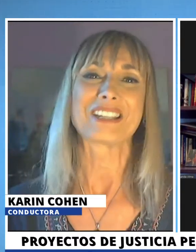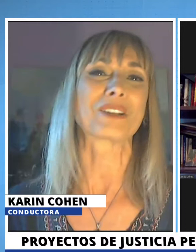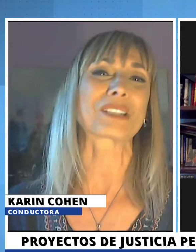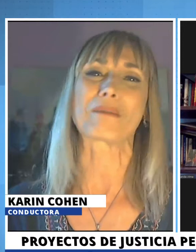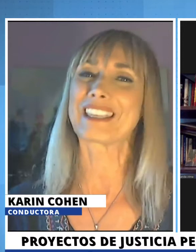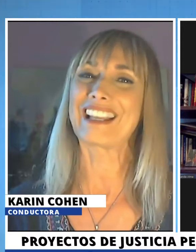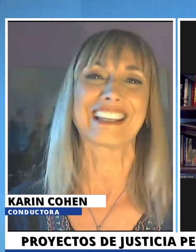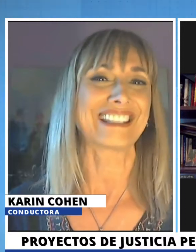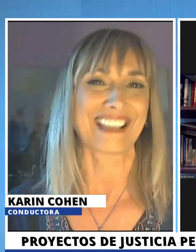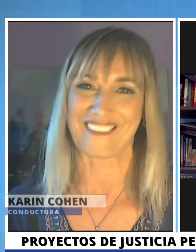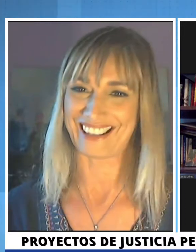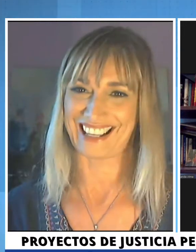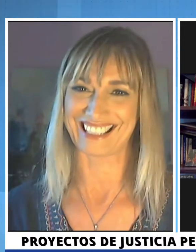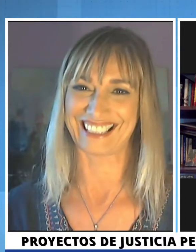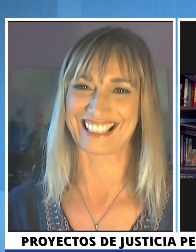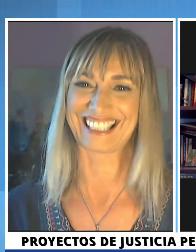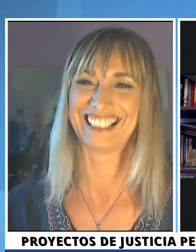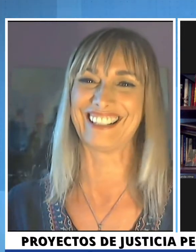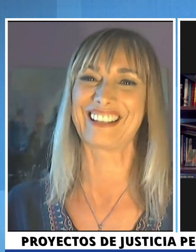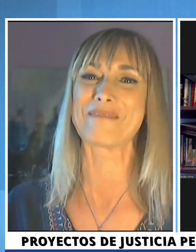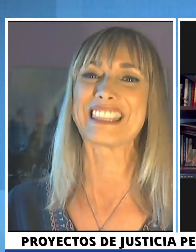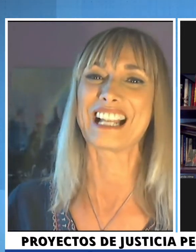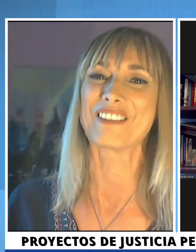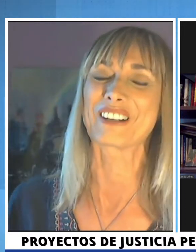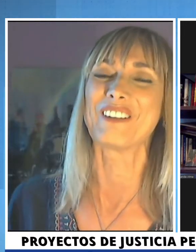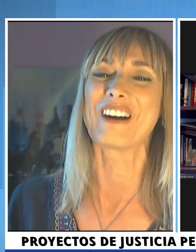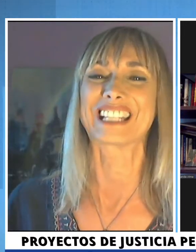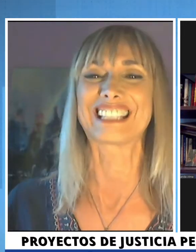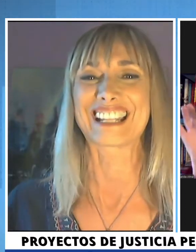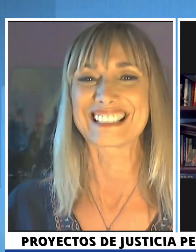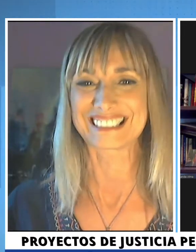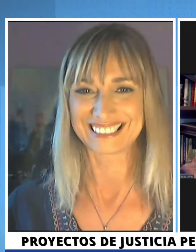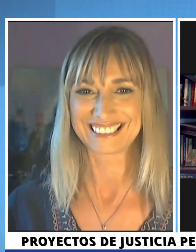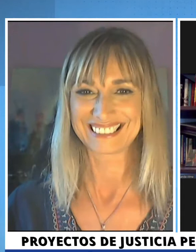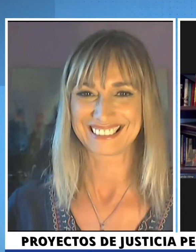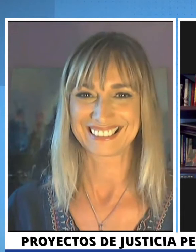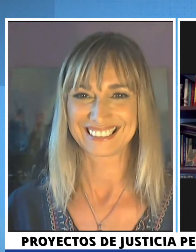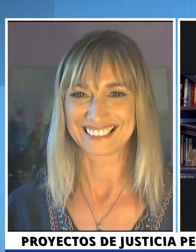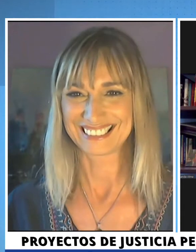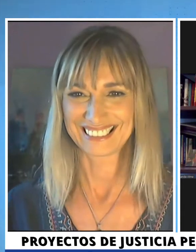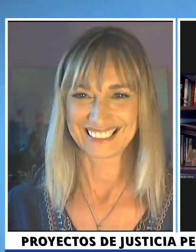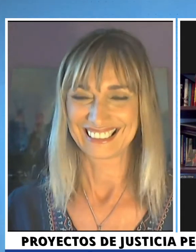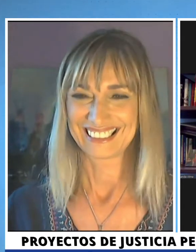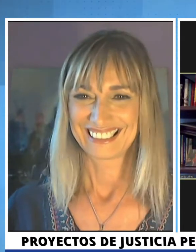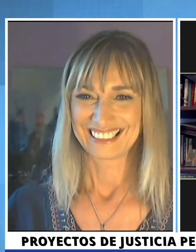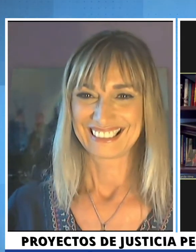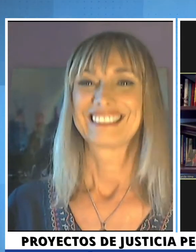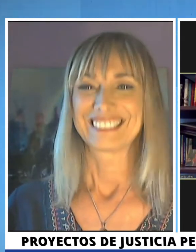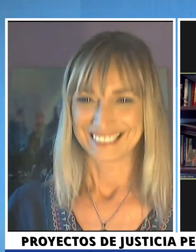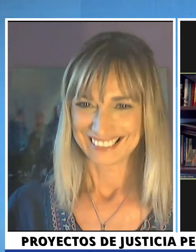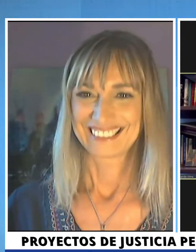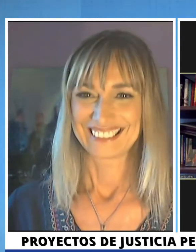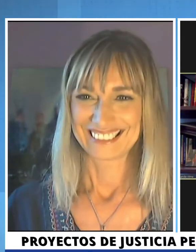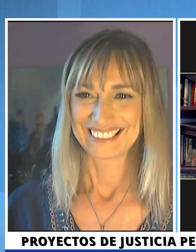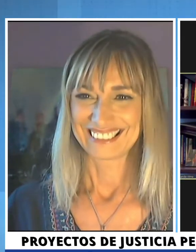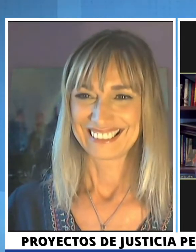No saben qué alegría verlas, chicas. Hola, Amanda, Alma, ¿cómo va? Buenas tardes. Hola, ¿cómo estás, Karina? Aquí desde la Hola,